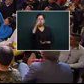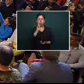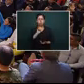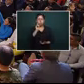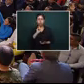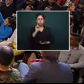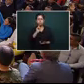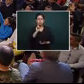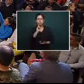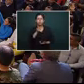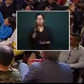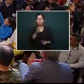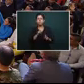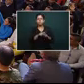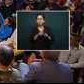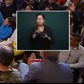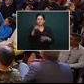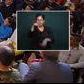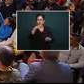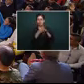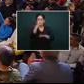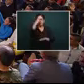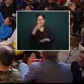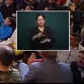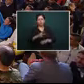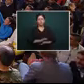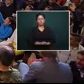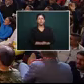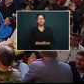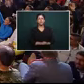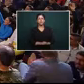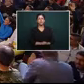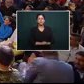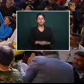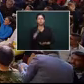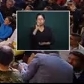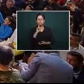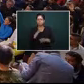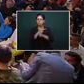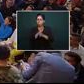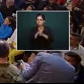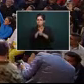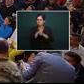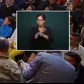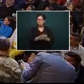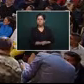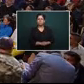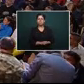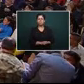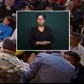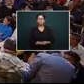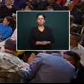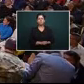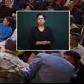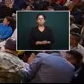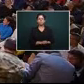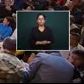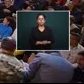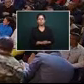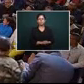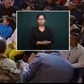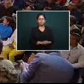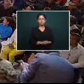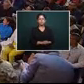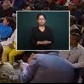mujer del Estado de México, dedicada al periodismo, allá. Sí.